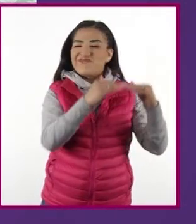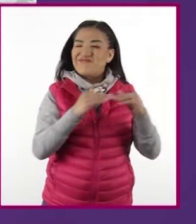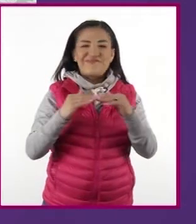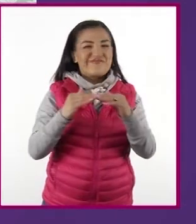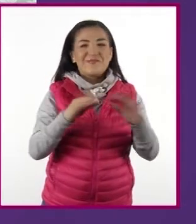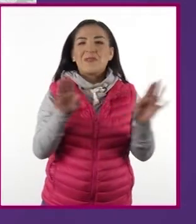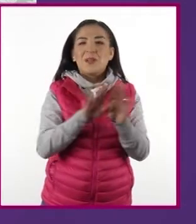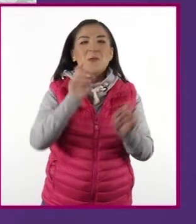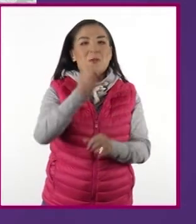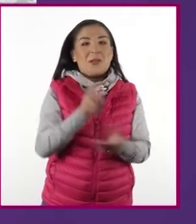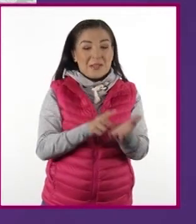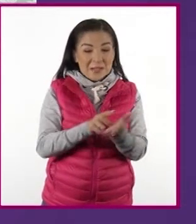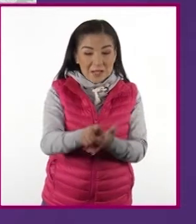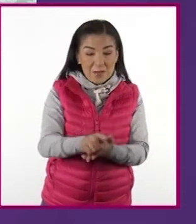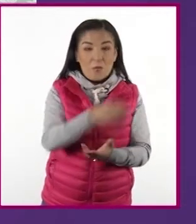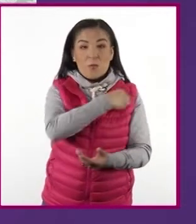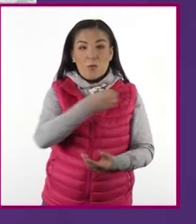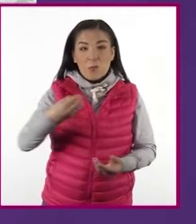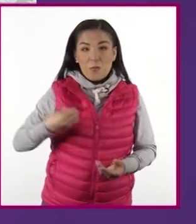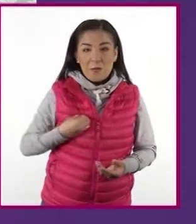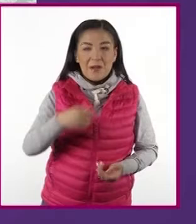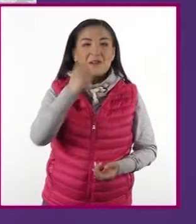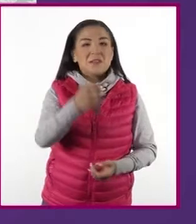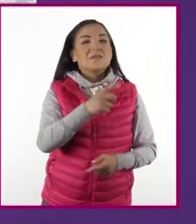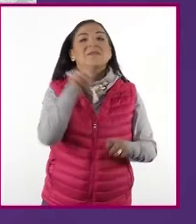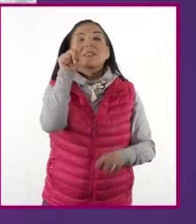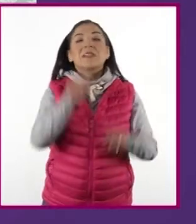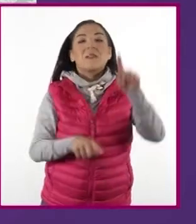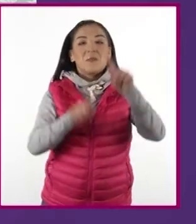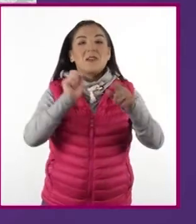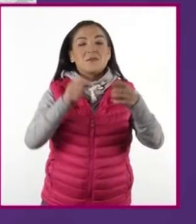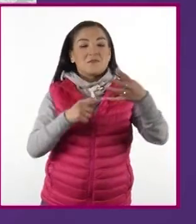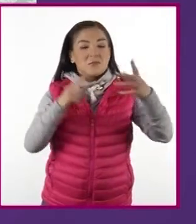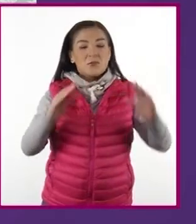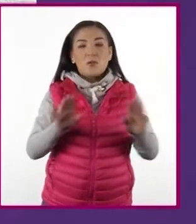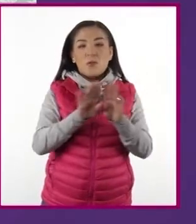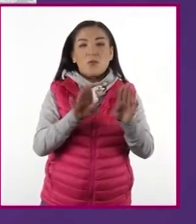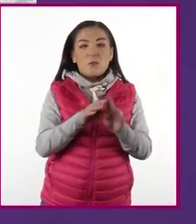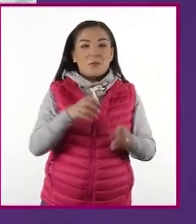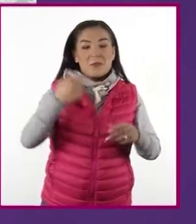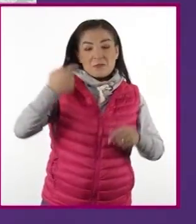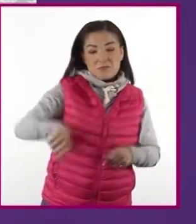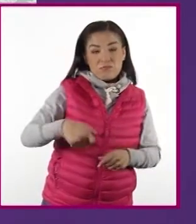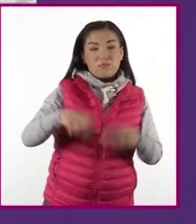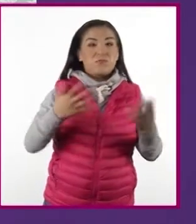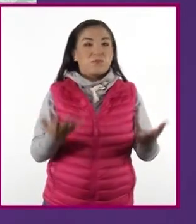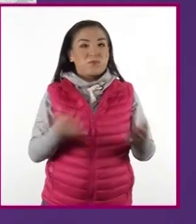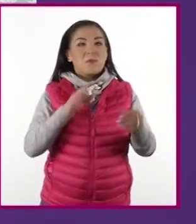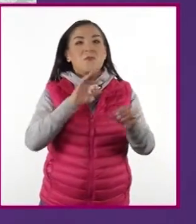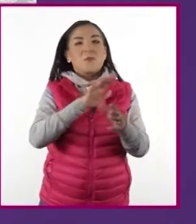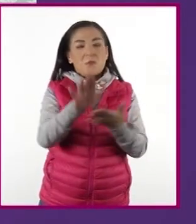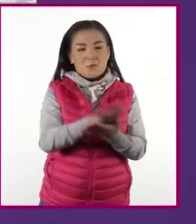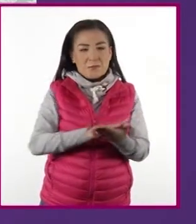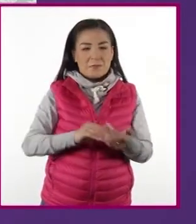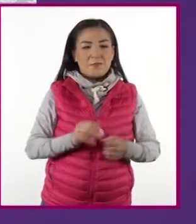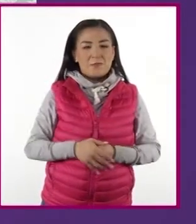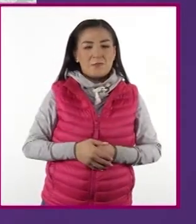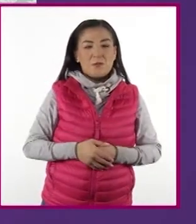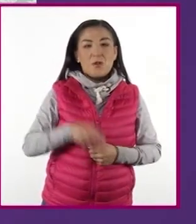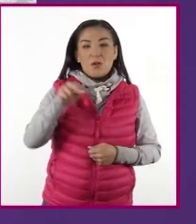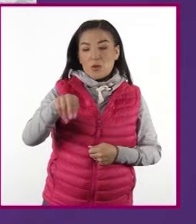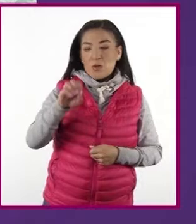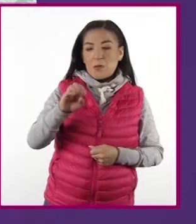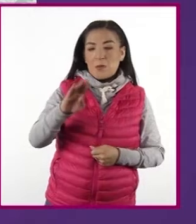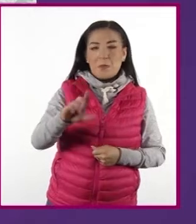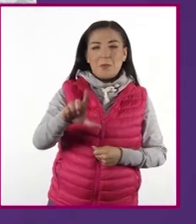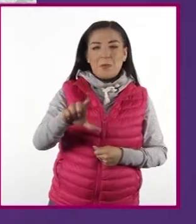y obligaciones dependían del lugar que ocupaban en la sociedad. Los nobles, que en su mayoría eran